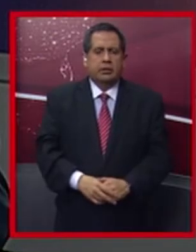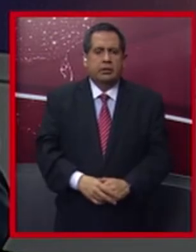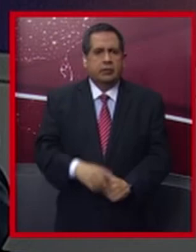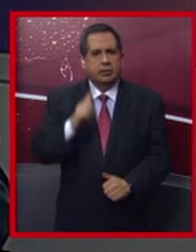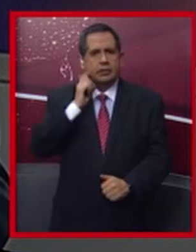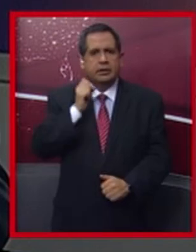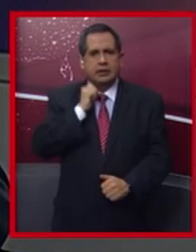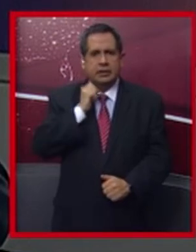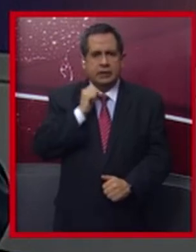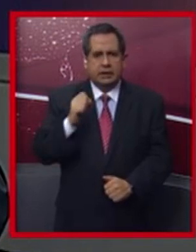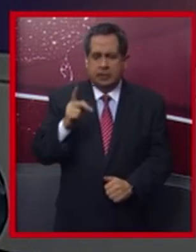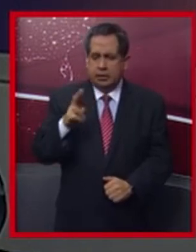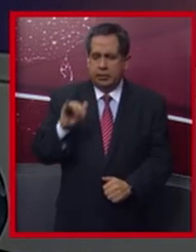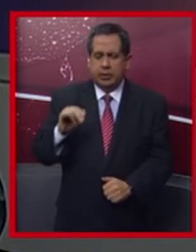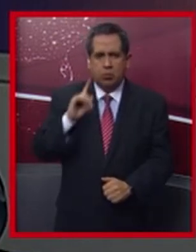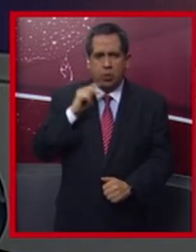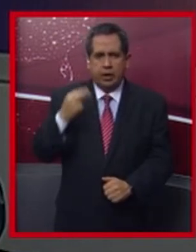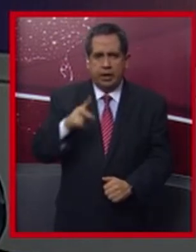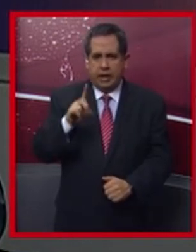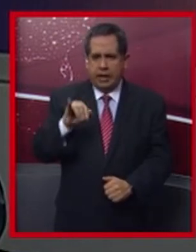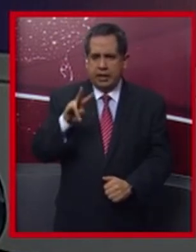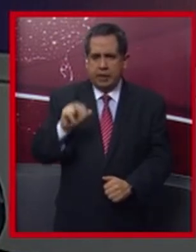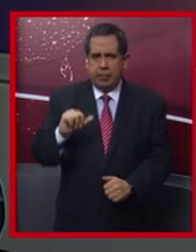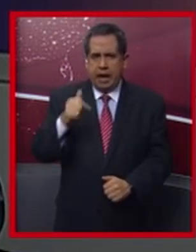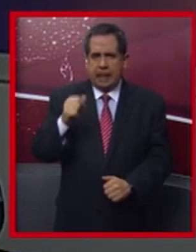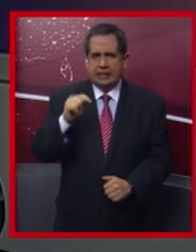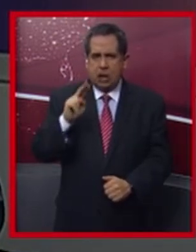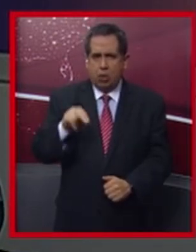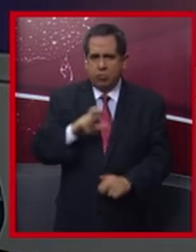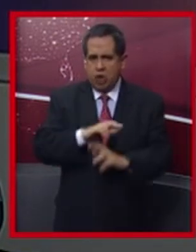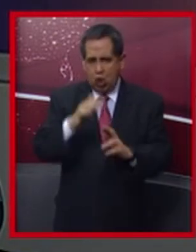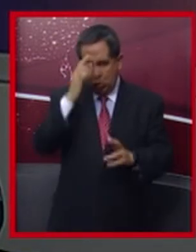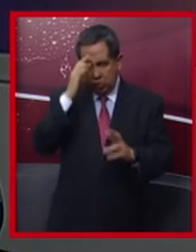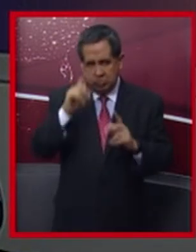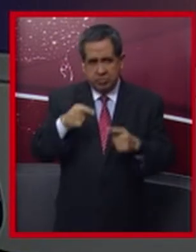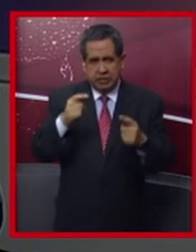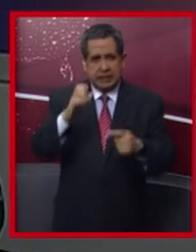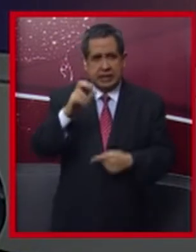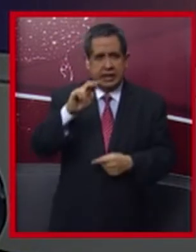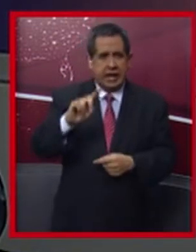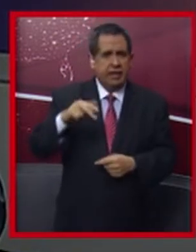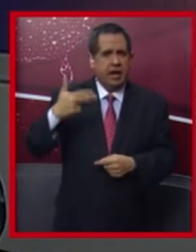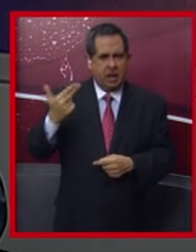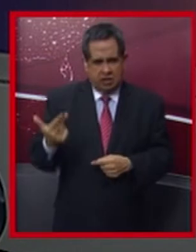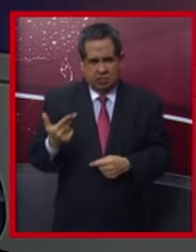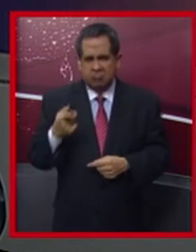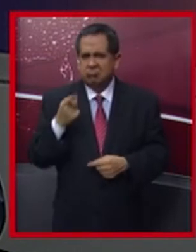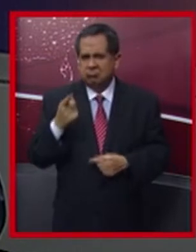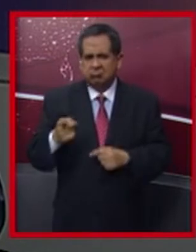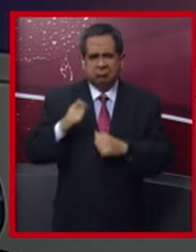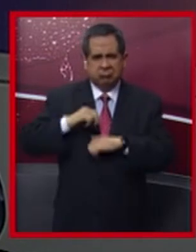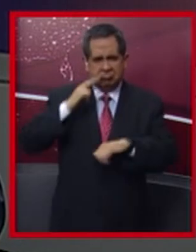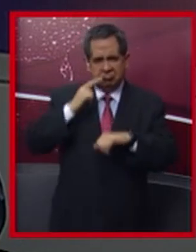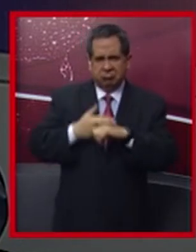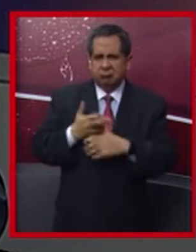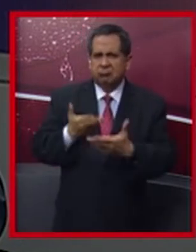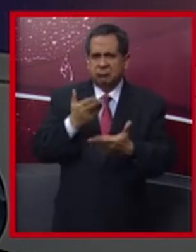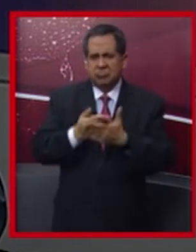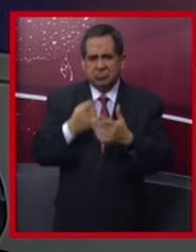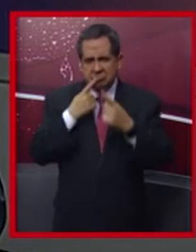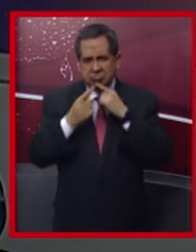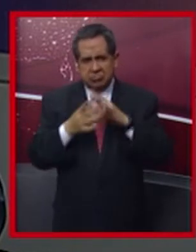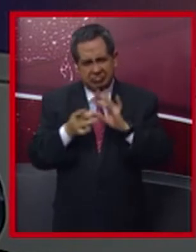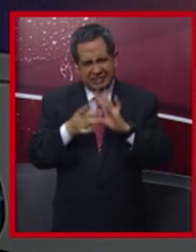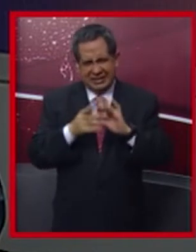La senadora del PRI, Diva Gastelum, externó un reconocimiento al trabajo de la Comisión Nacional de Derechos Humanos y el de su titular, y